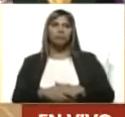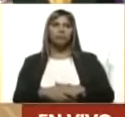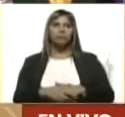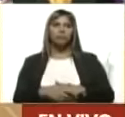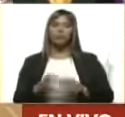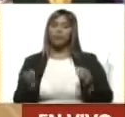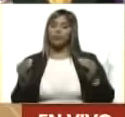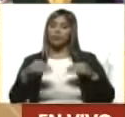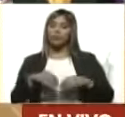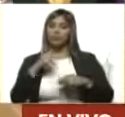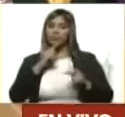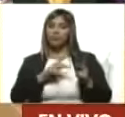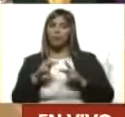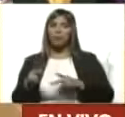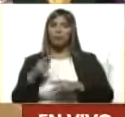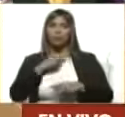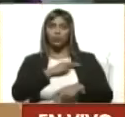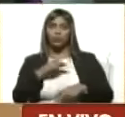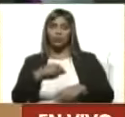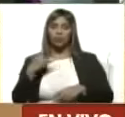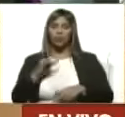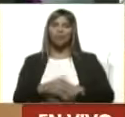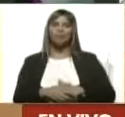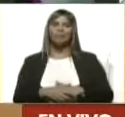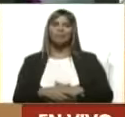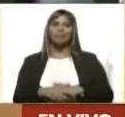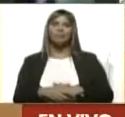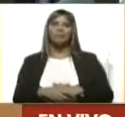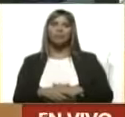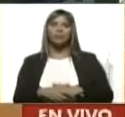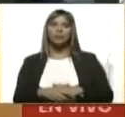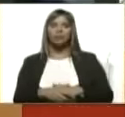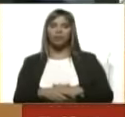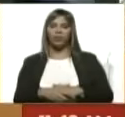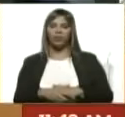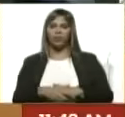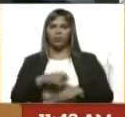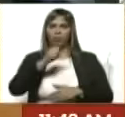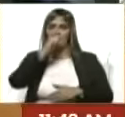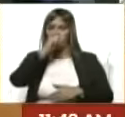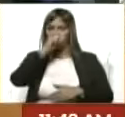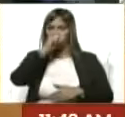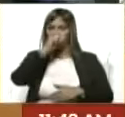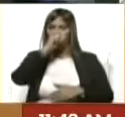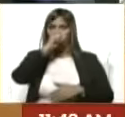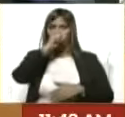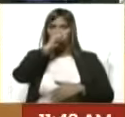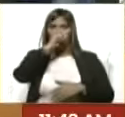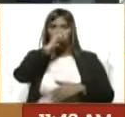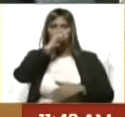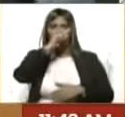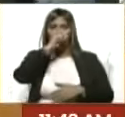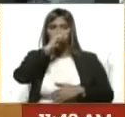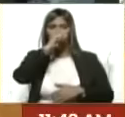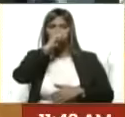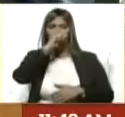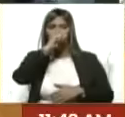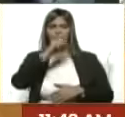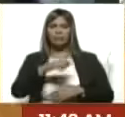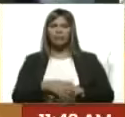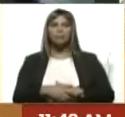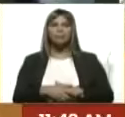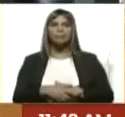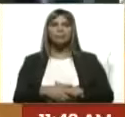de acuerdo a la planificación que nosotros tenemos. Simulacro para nosotros es parte de la votación del 28 de